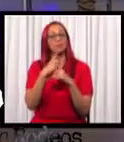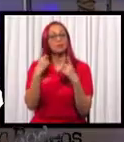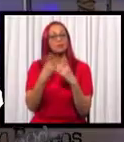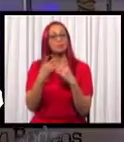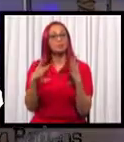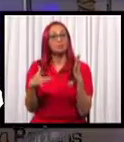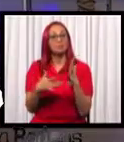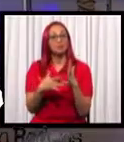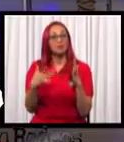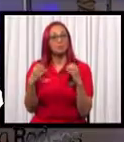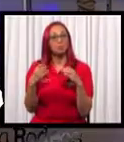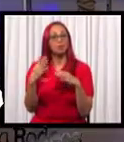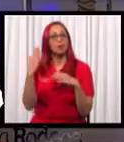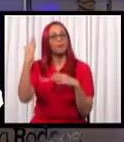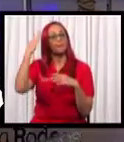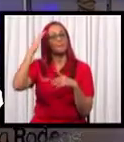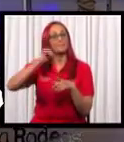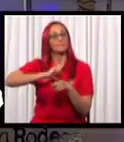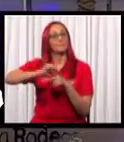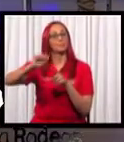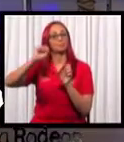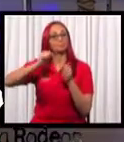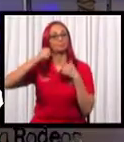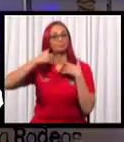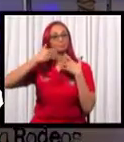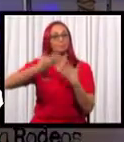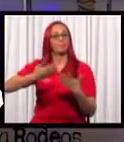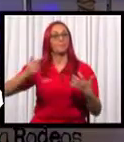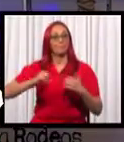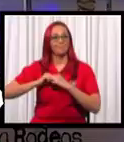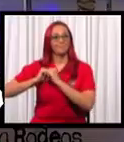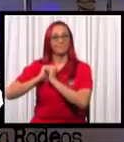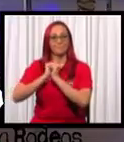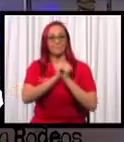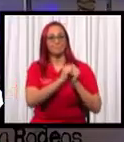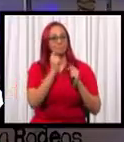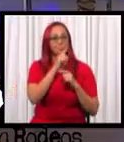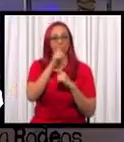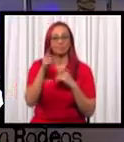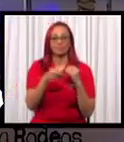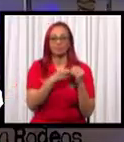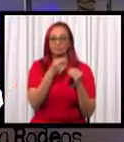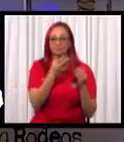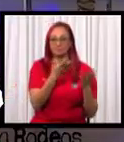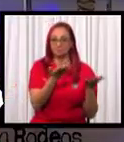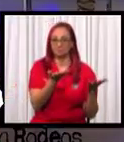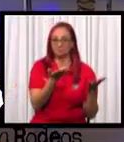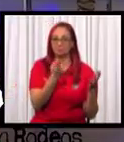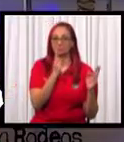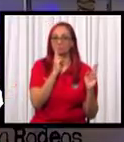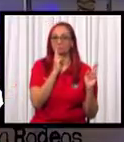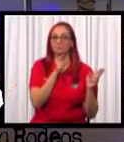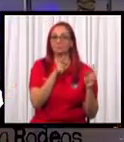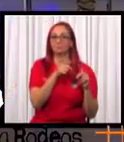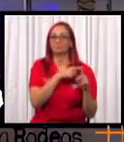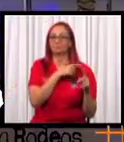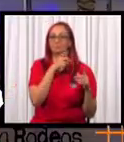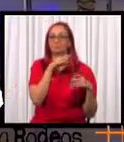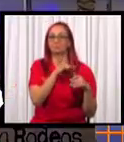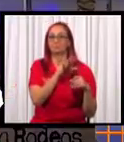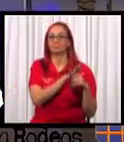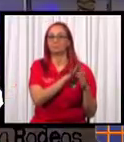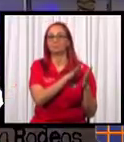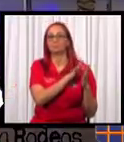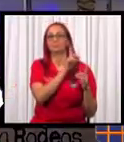muy capacitado y le podemos dar acompañamiento para que estos productores, ojalá desde que siembran hasta que cosechan